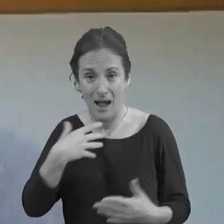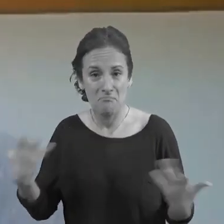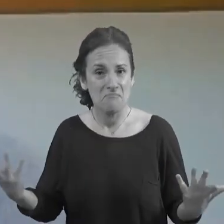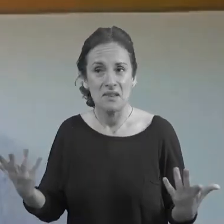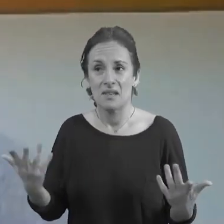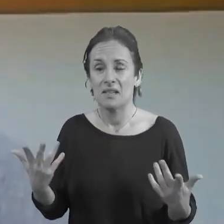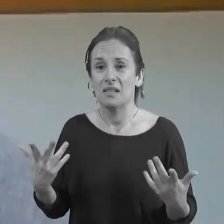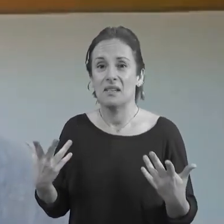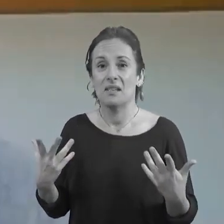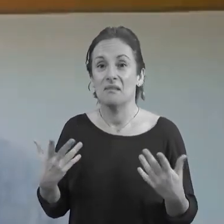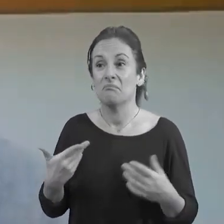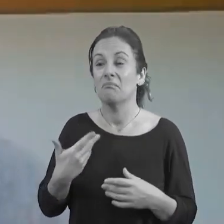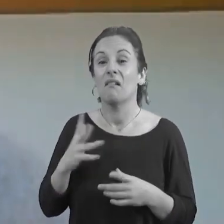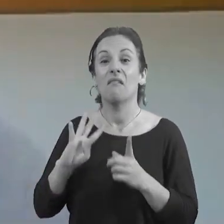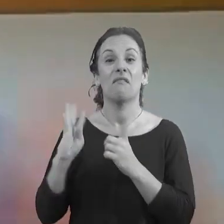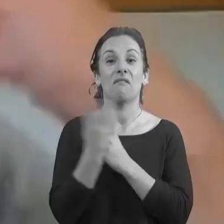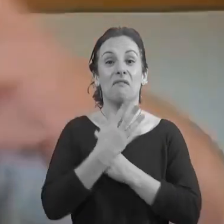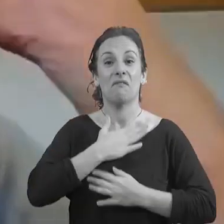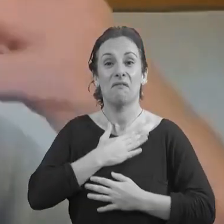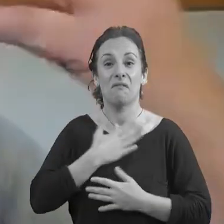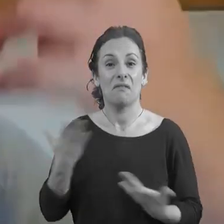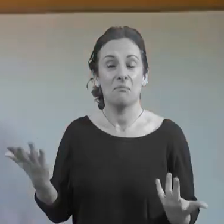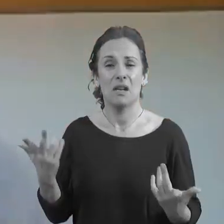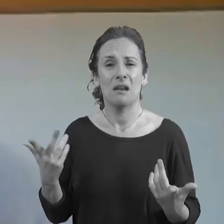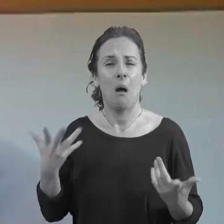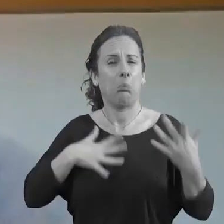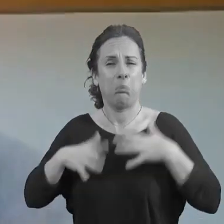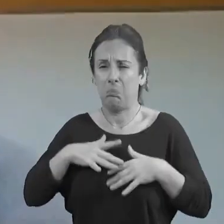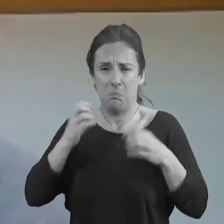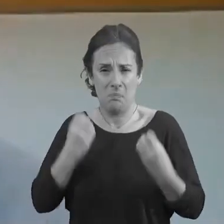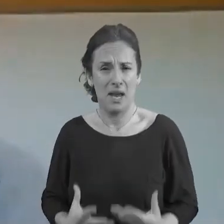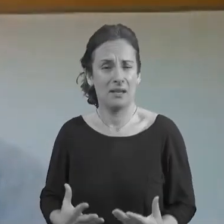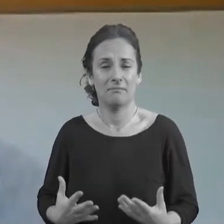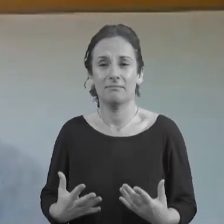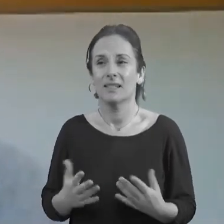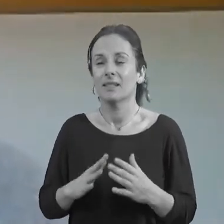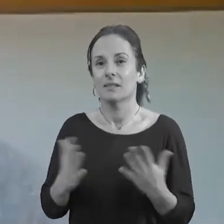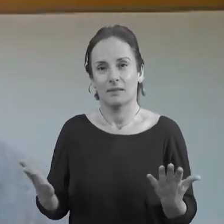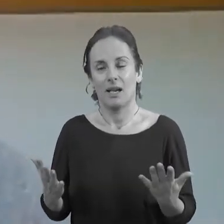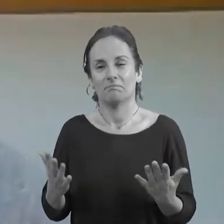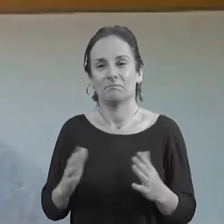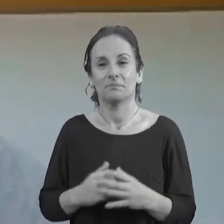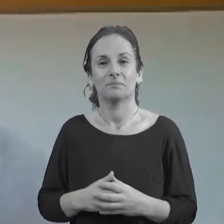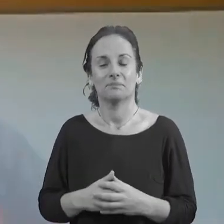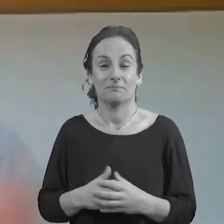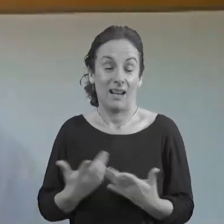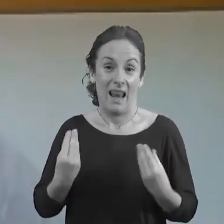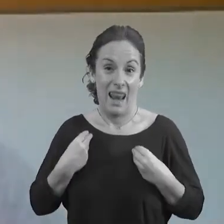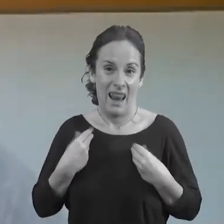se plantea, ¿no? Por lo tanto, gracias por hacerme revivir cosas, por entender que cada